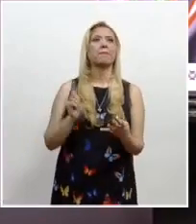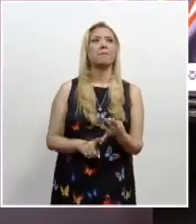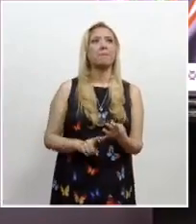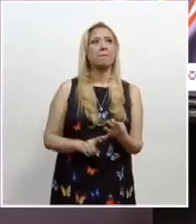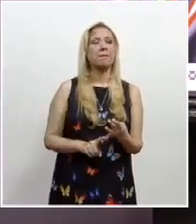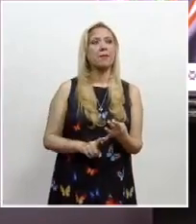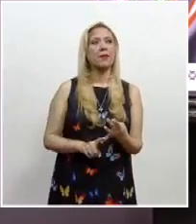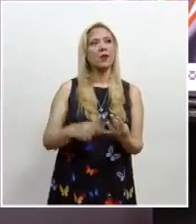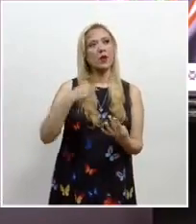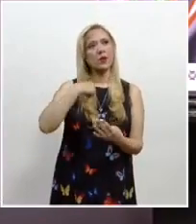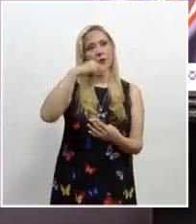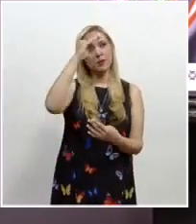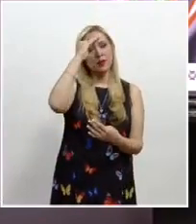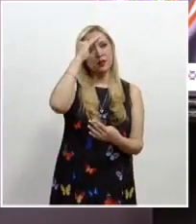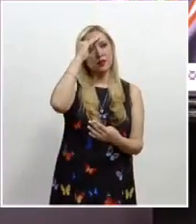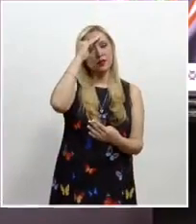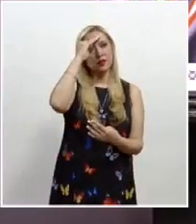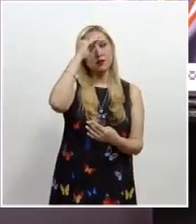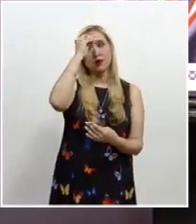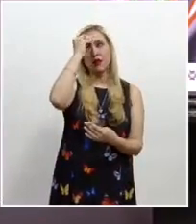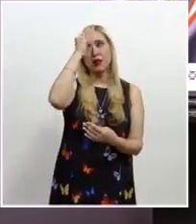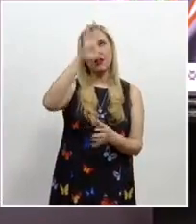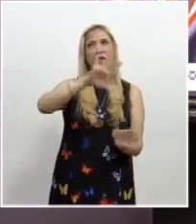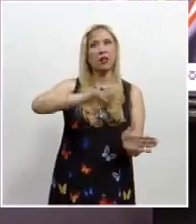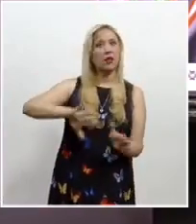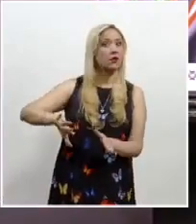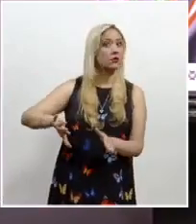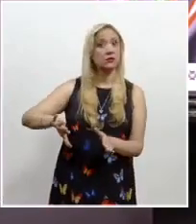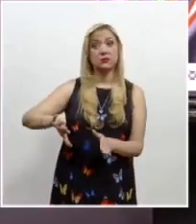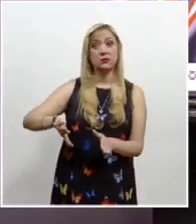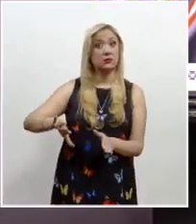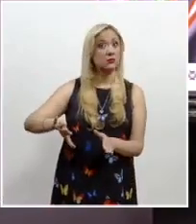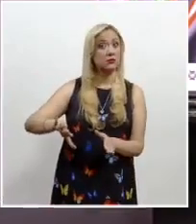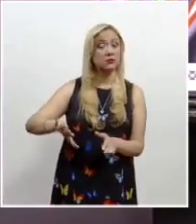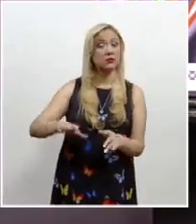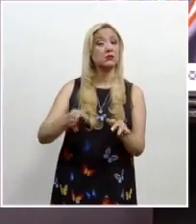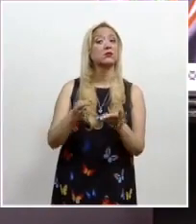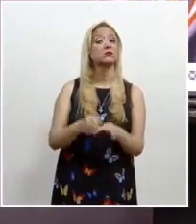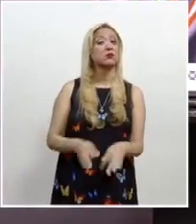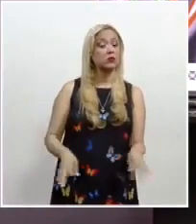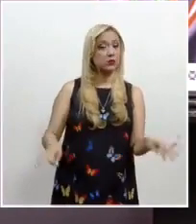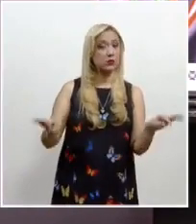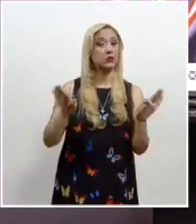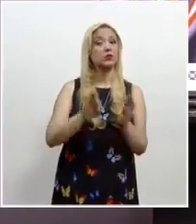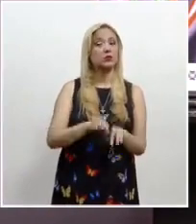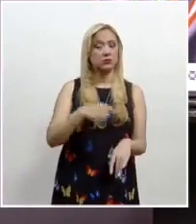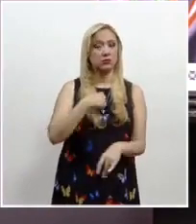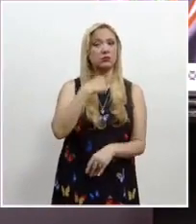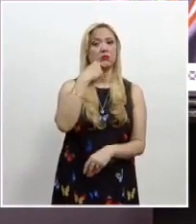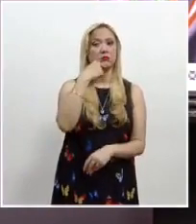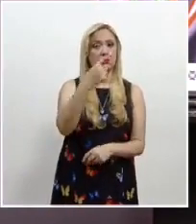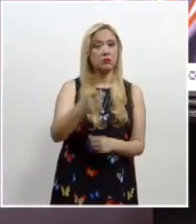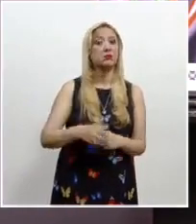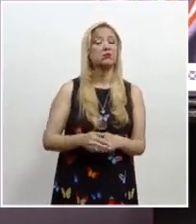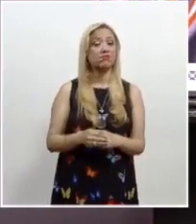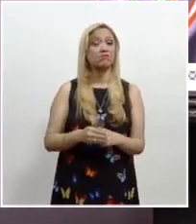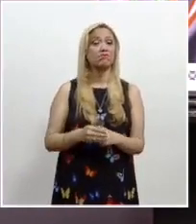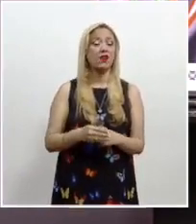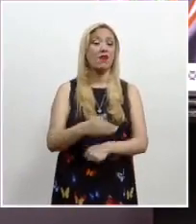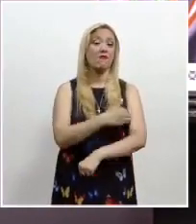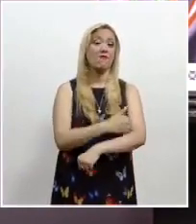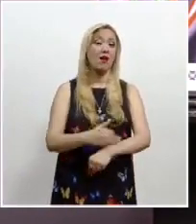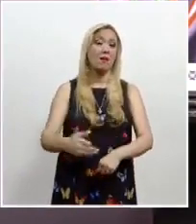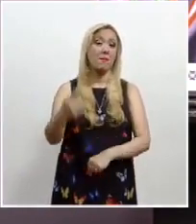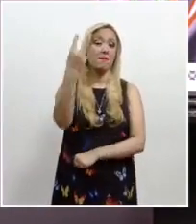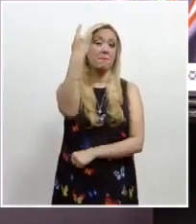creo que un área que no tenemos que olvidar es, y vuelvo quizá a ser muy reiterativa en mi respuesta, pero tenemos que empezar por la